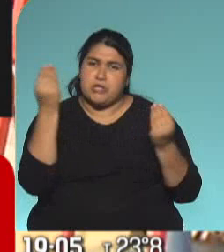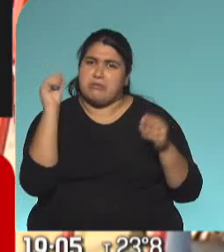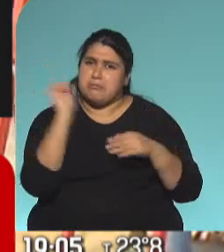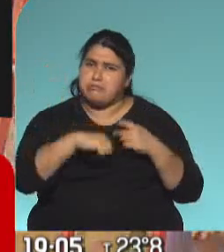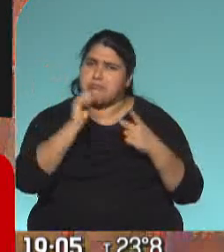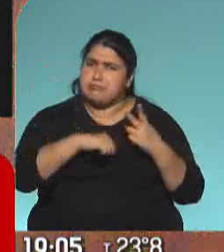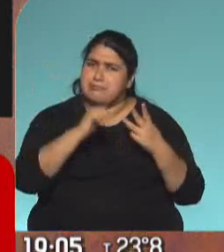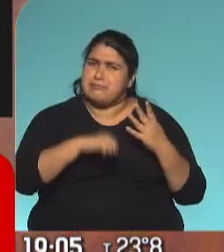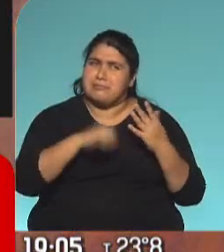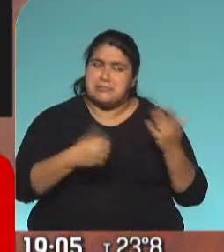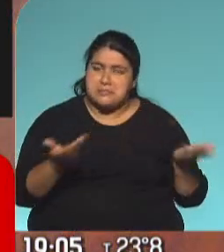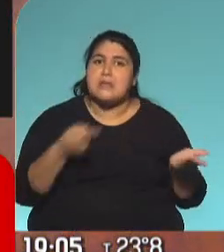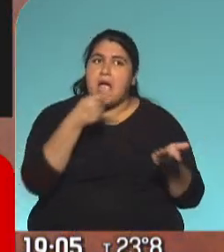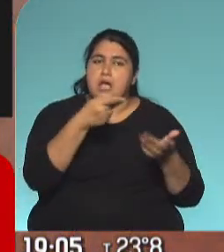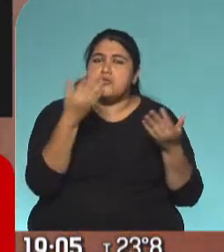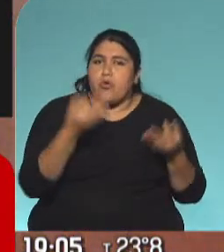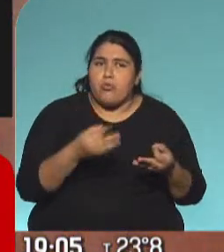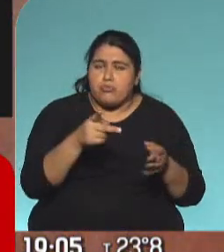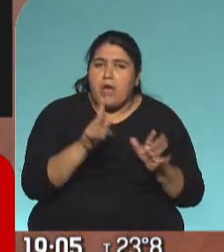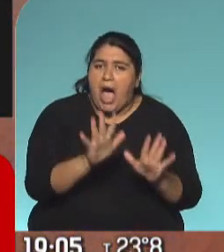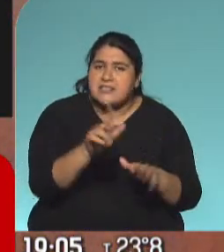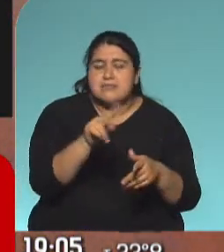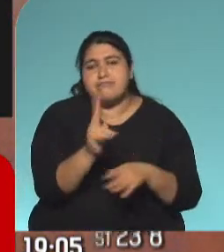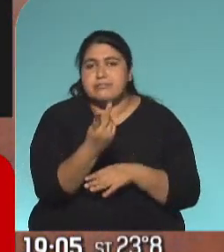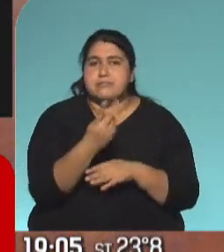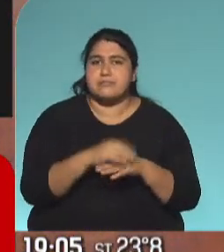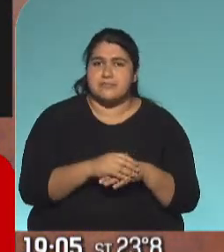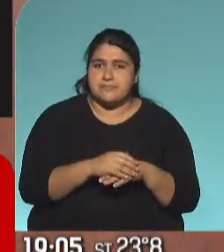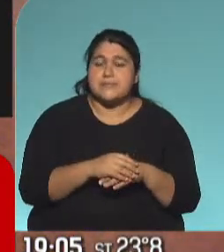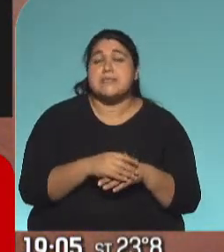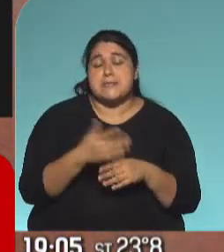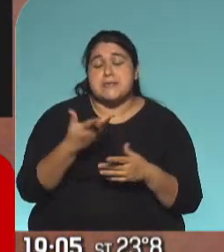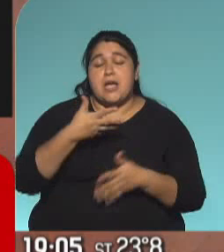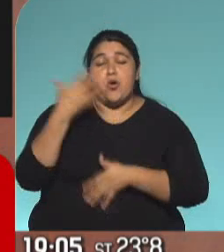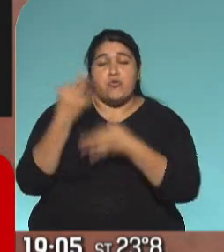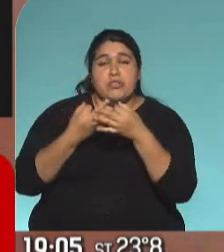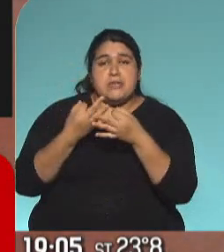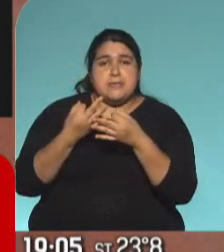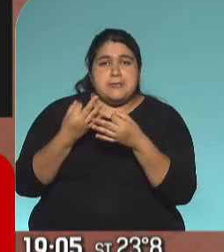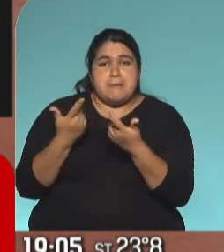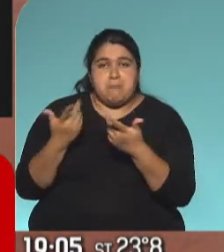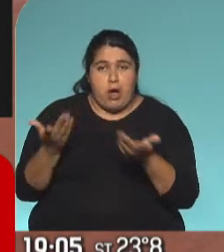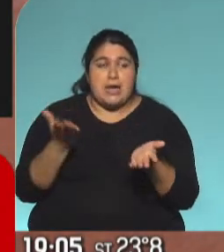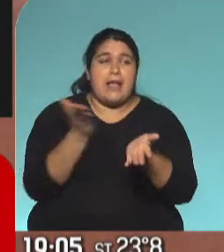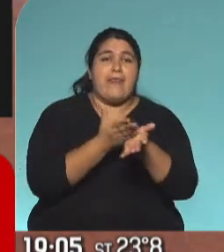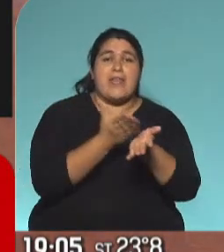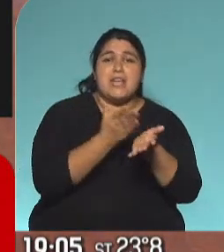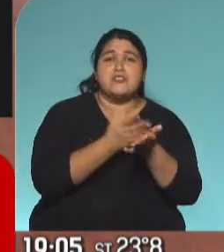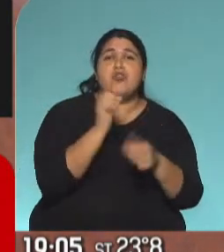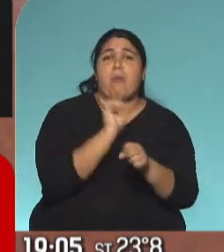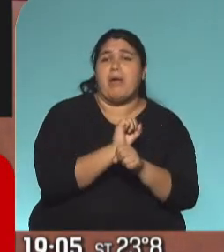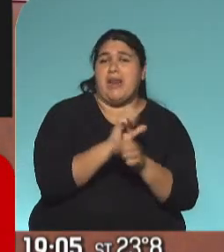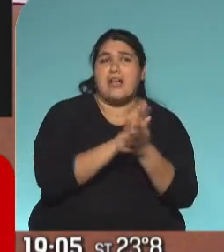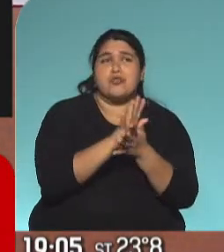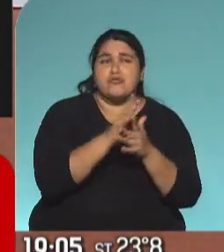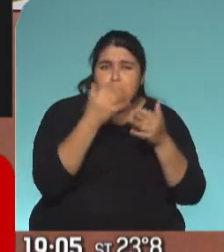y este es el desenlace, Néstor. Es cierto que hay una justicia ausente y también es cierto que el derecho penal no tiene soluciones para ofrecer ante